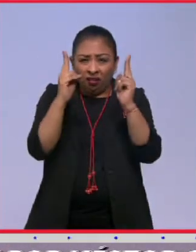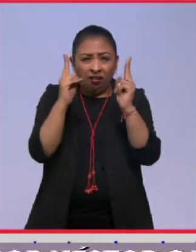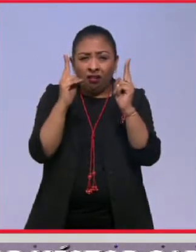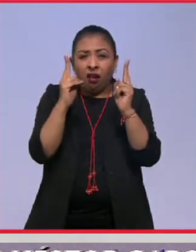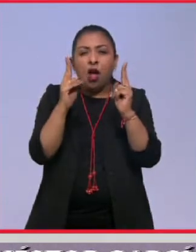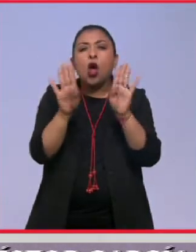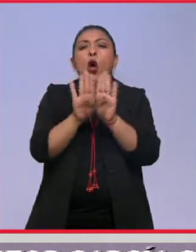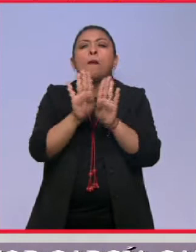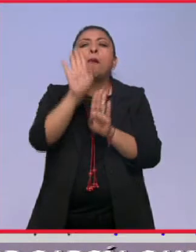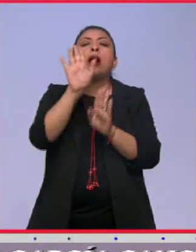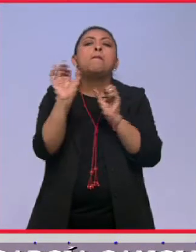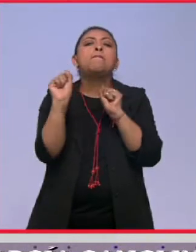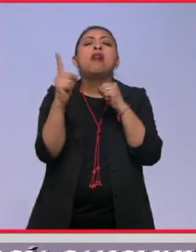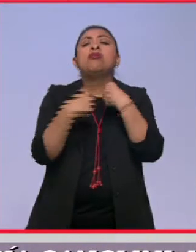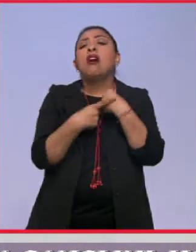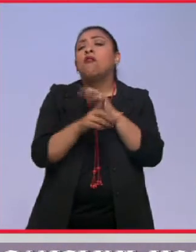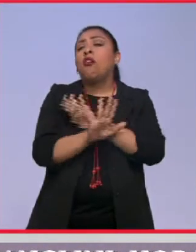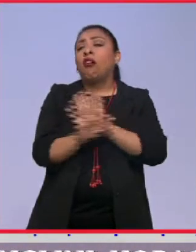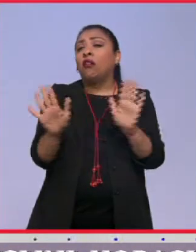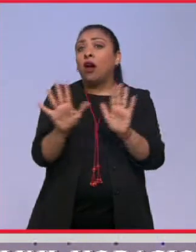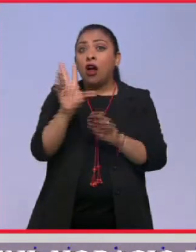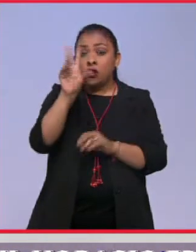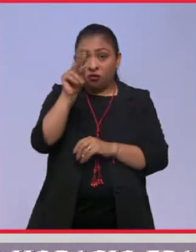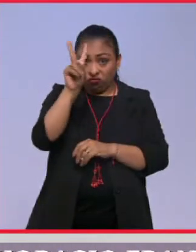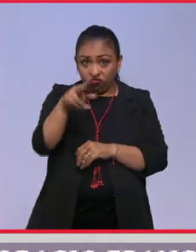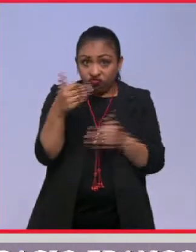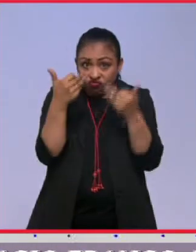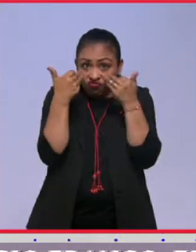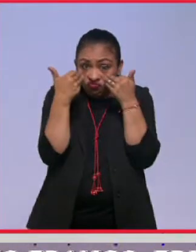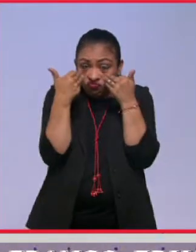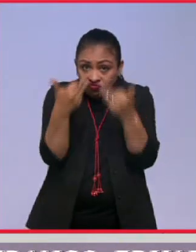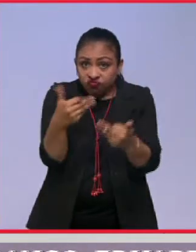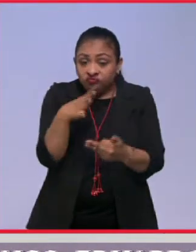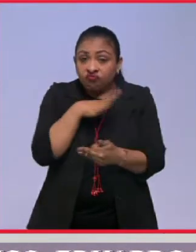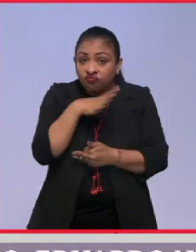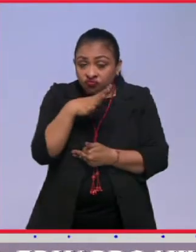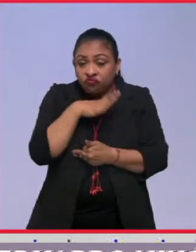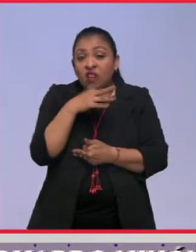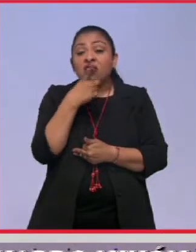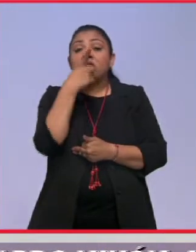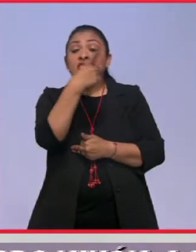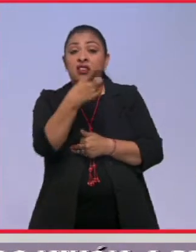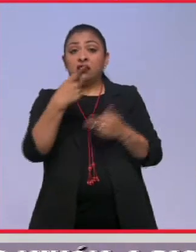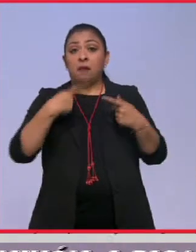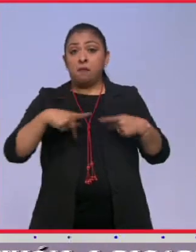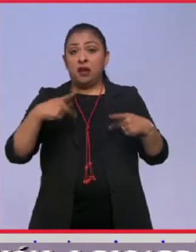simple metáfora, ya que hay amplia evidencia que sugiere que